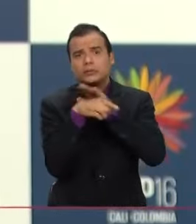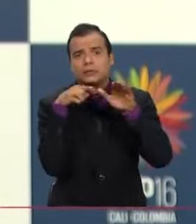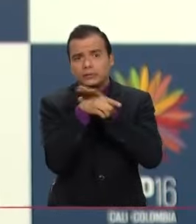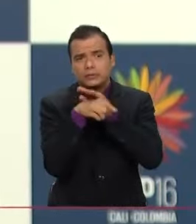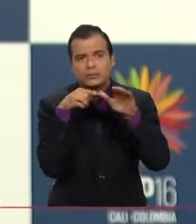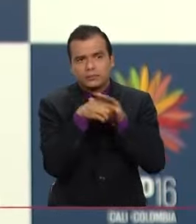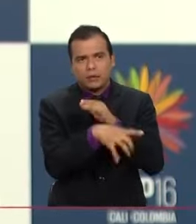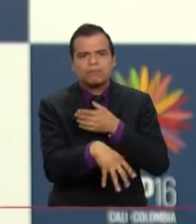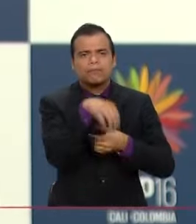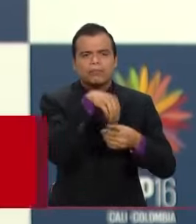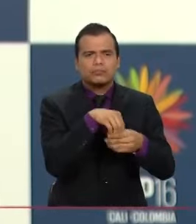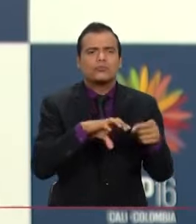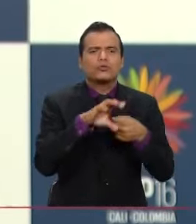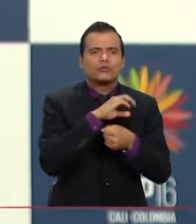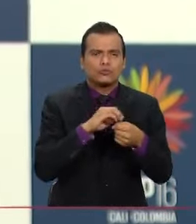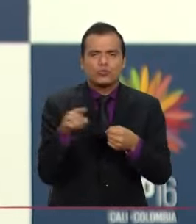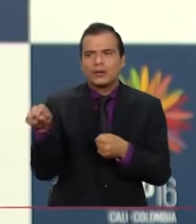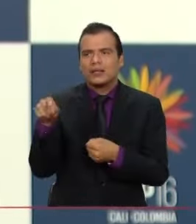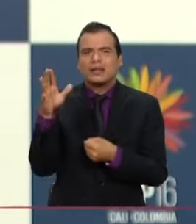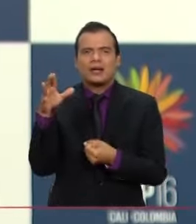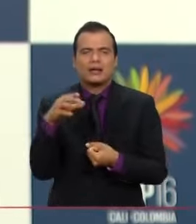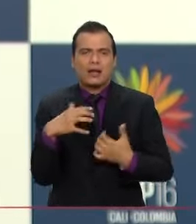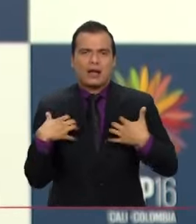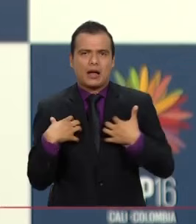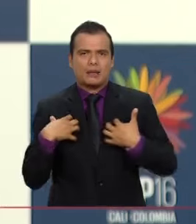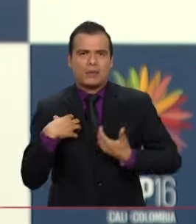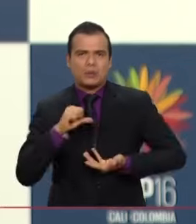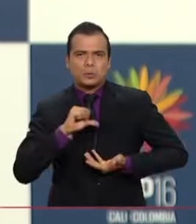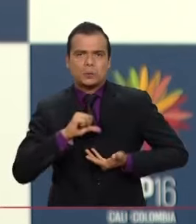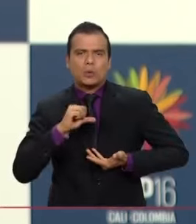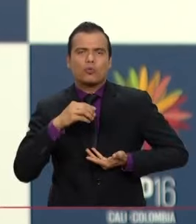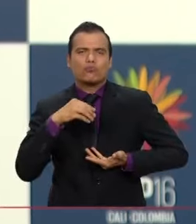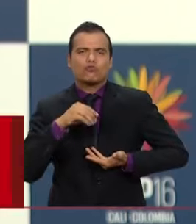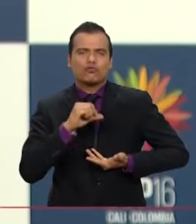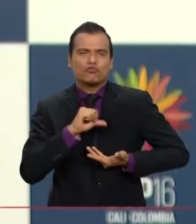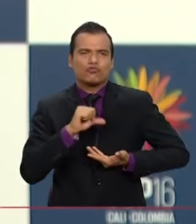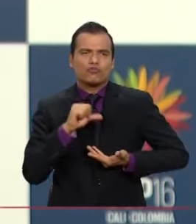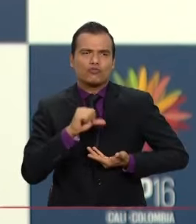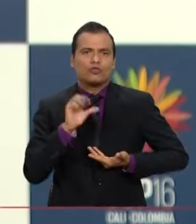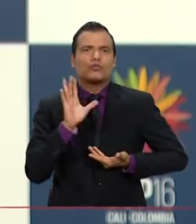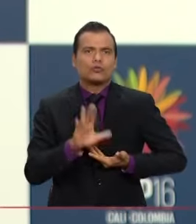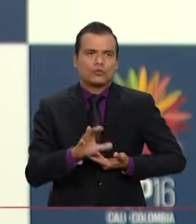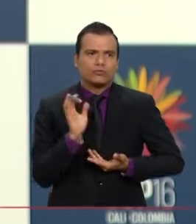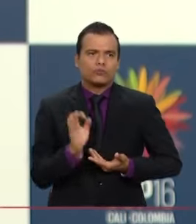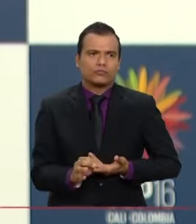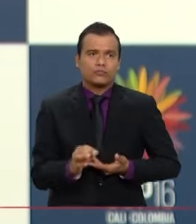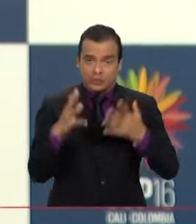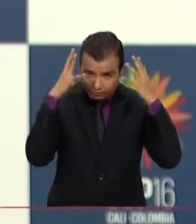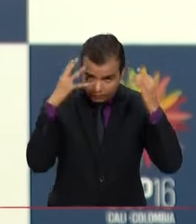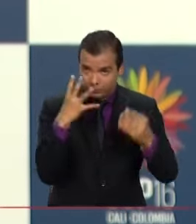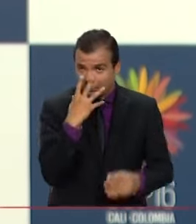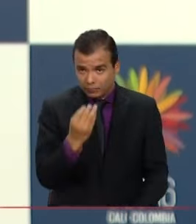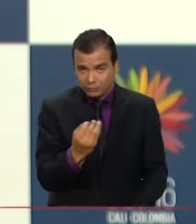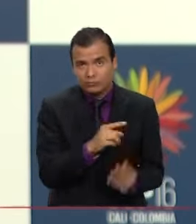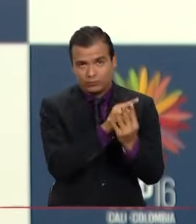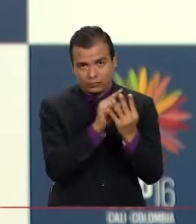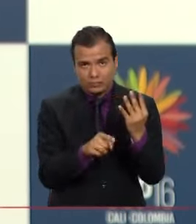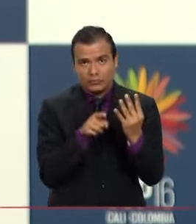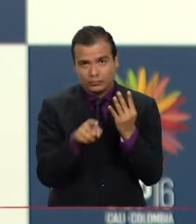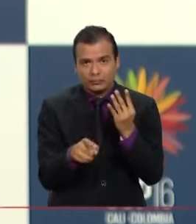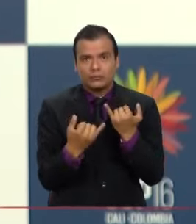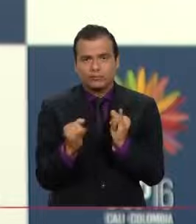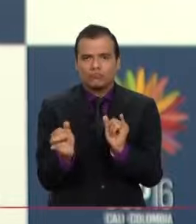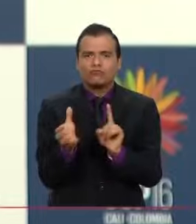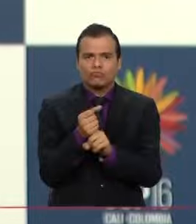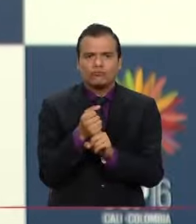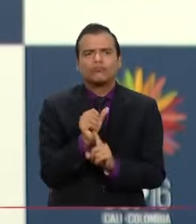se han desplazado, hemos atendido en el momento 4 casos de mamíferos, de zorros, y en este momento en el hogar de